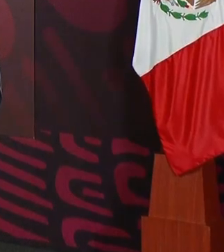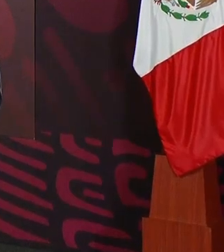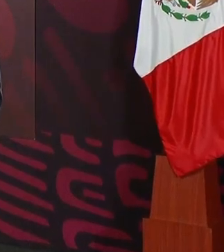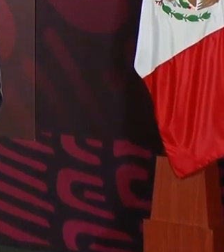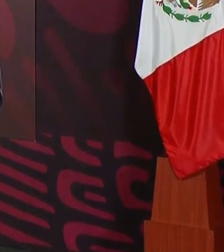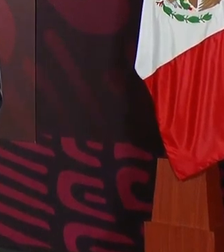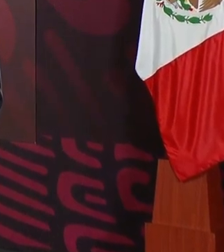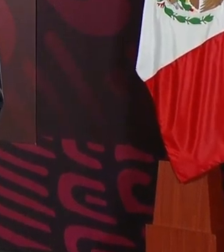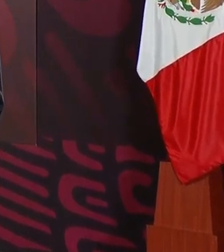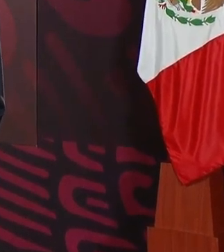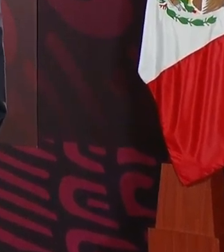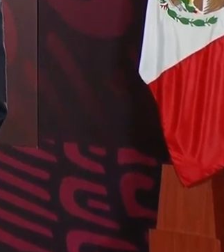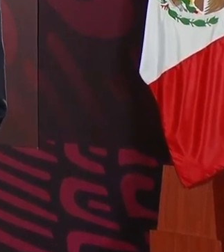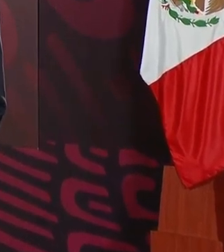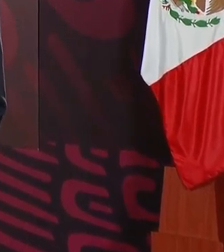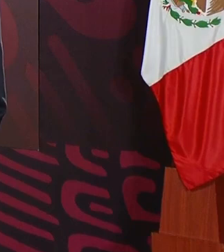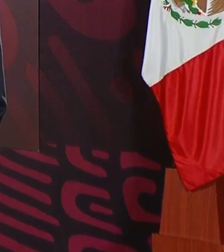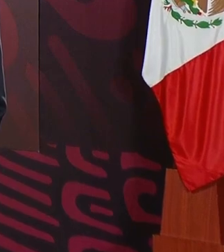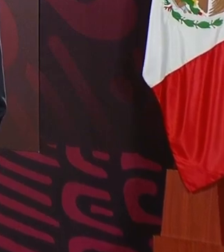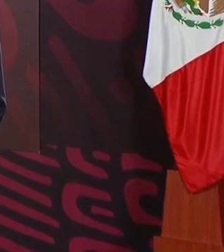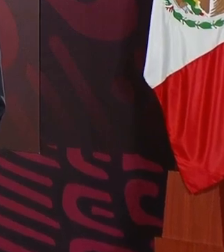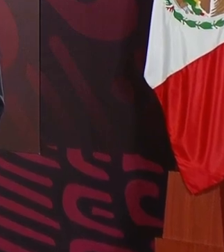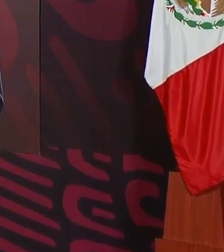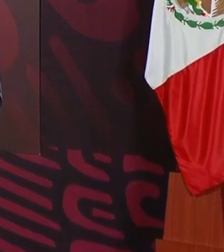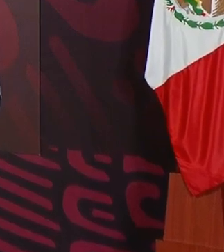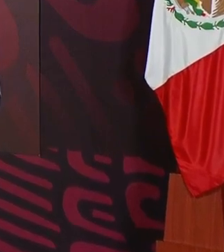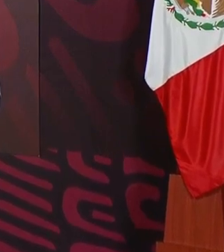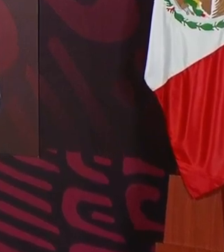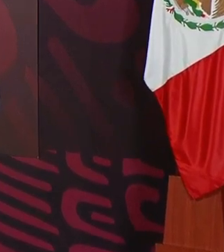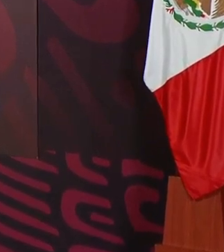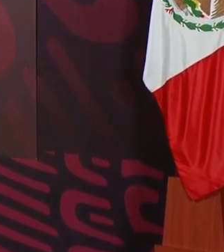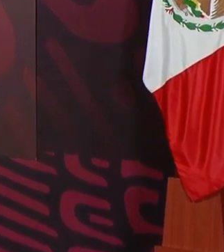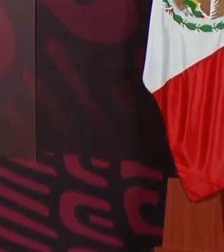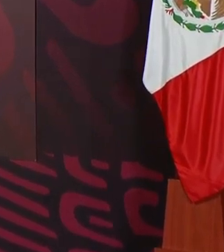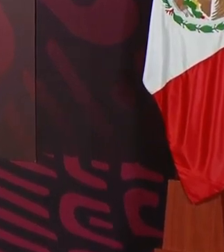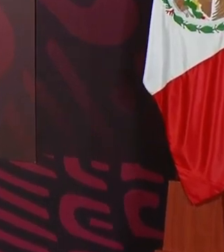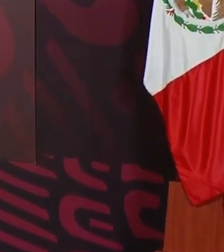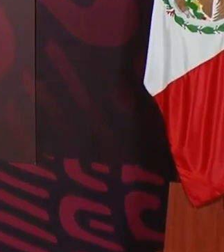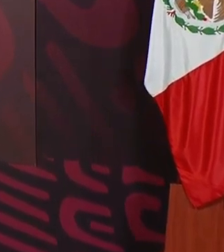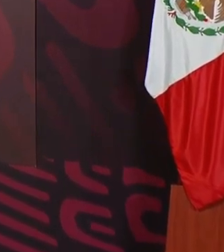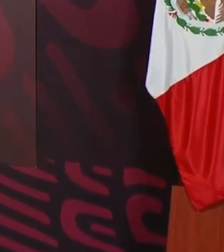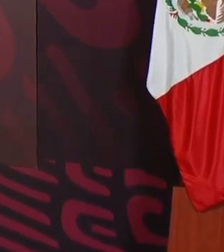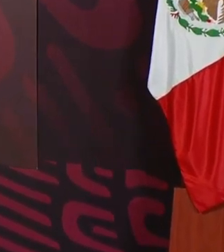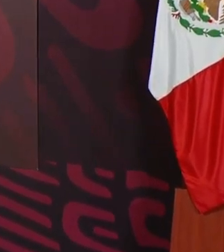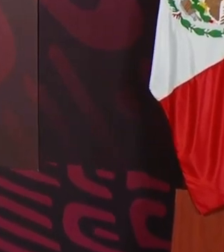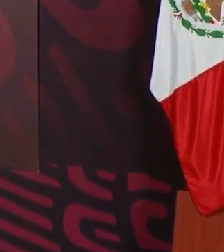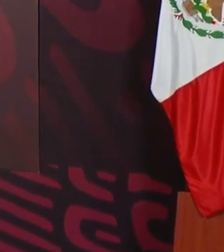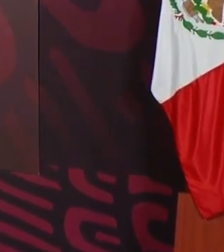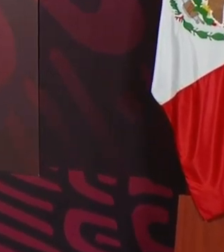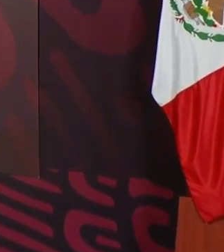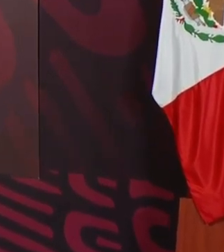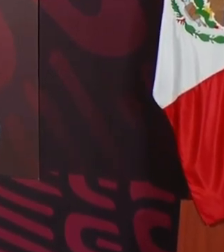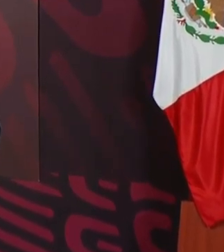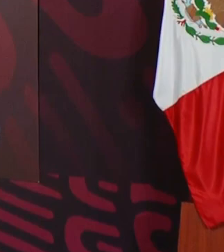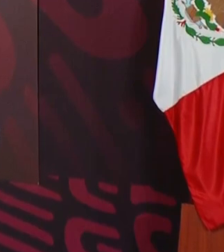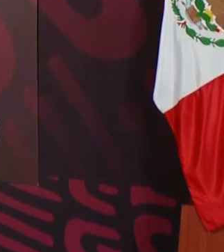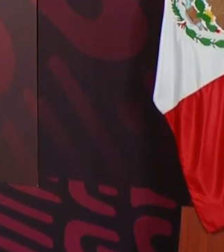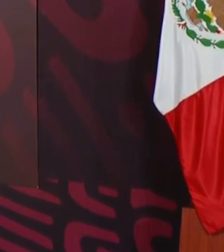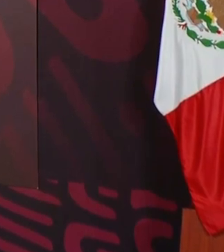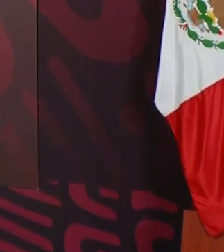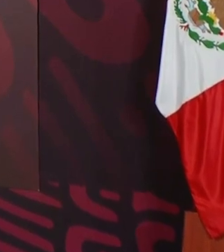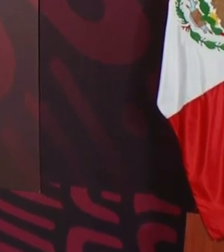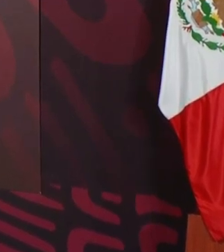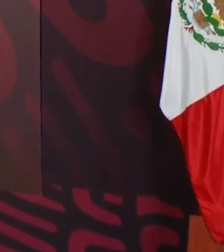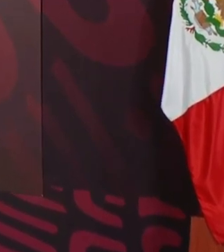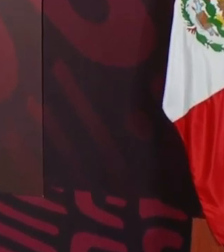motul que las vueltas que da la vida porque va acabo de estar en motul porque este año es el año